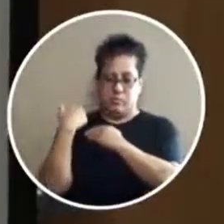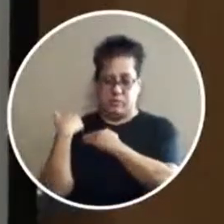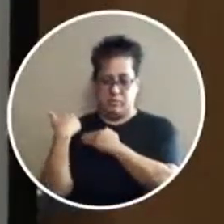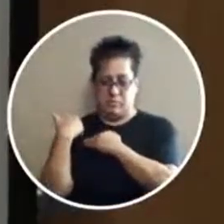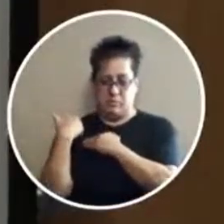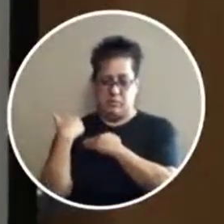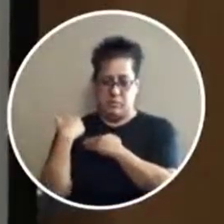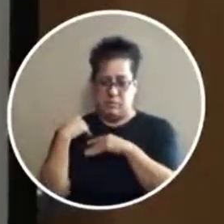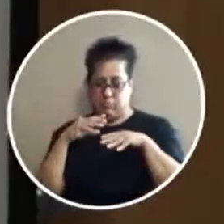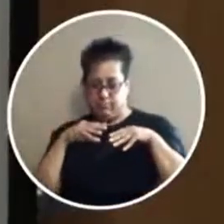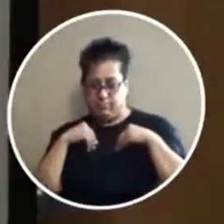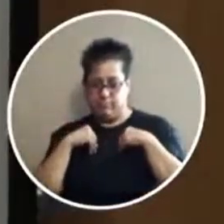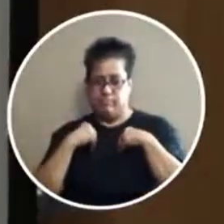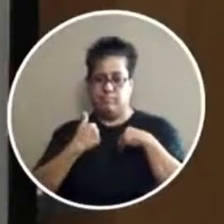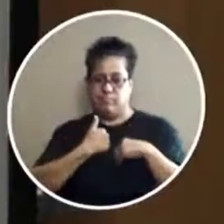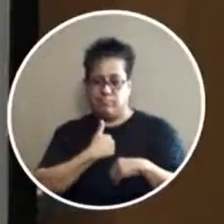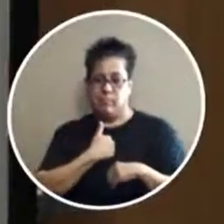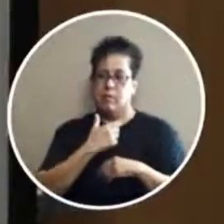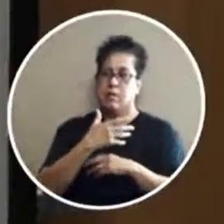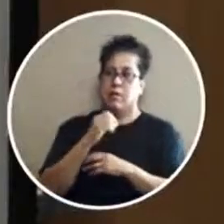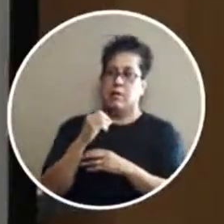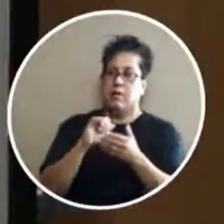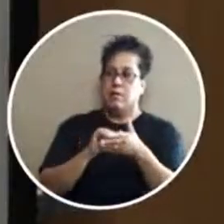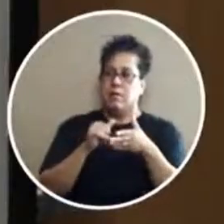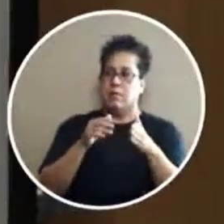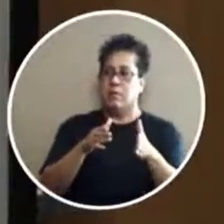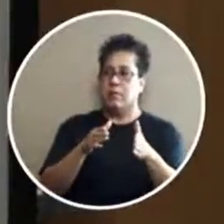manera podamos colaborar de manera